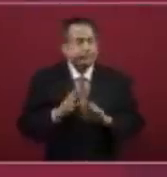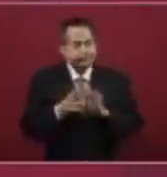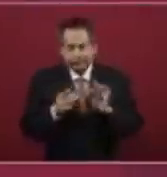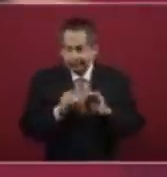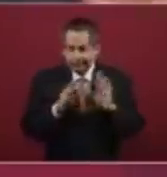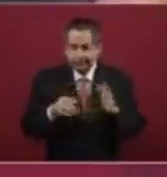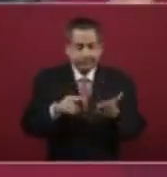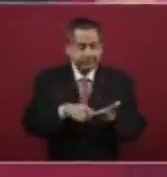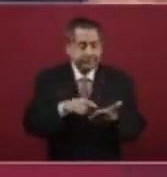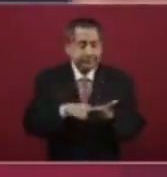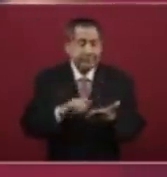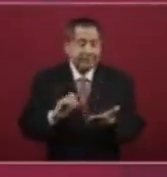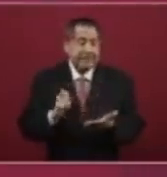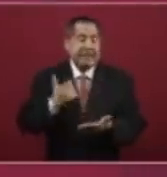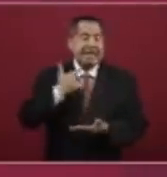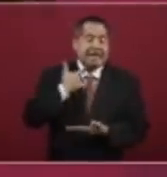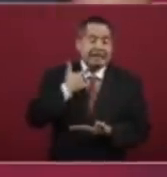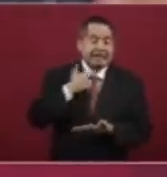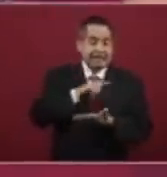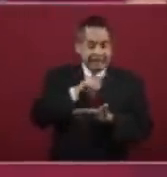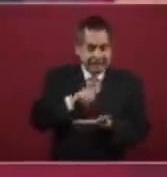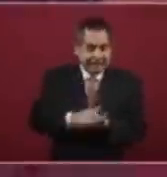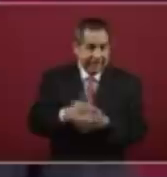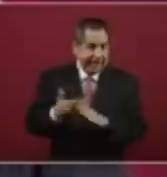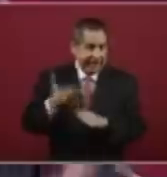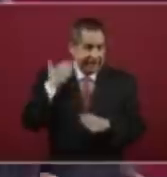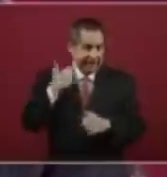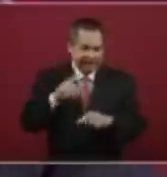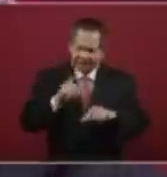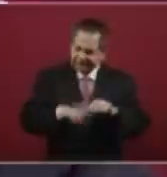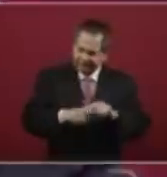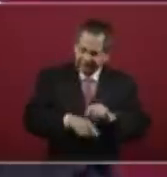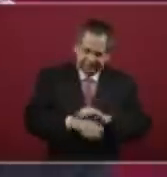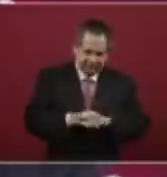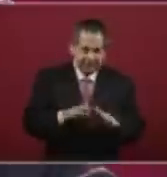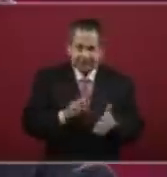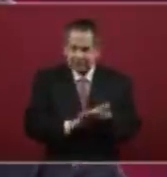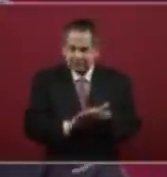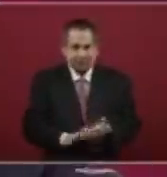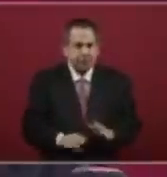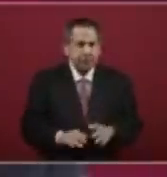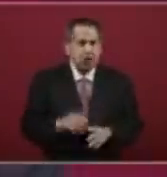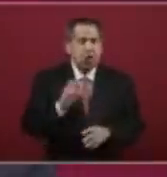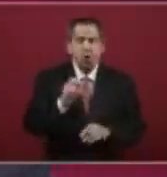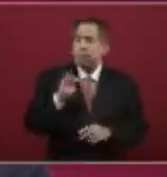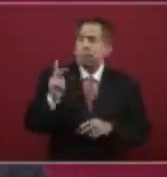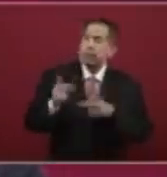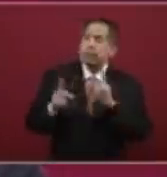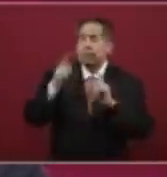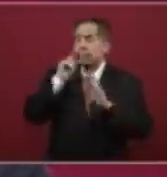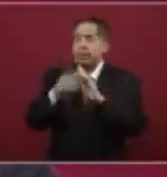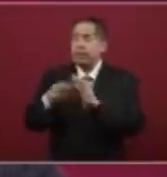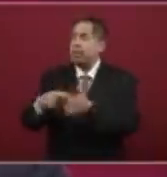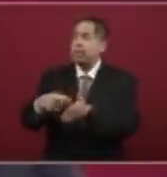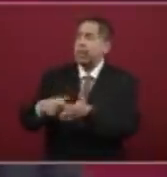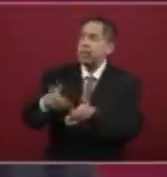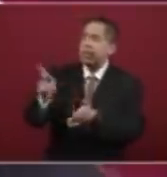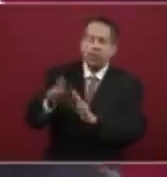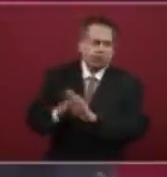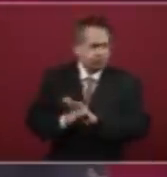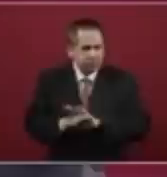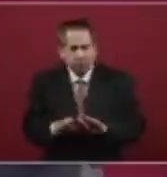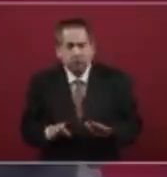todo lo que pueda ser utilizado como pretexto